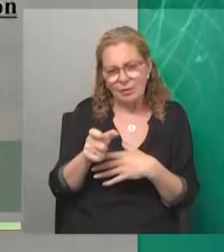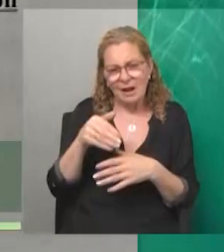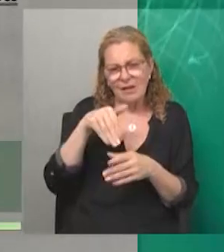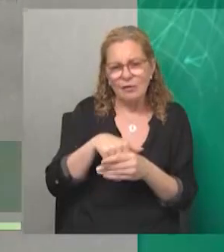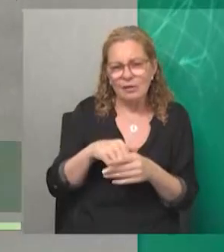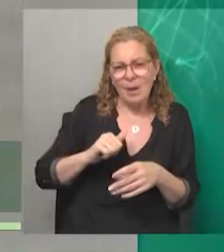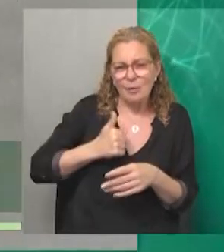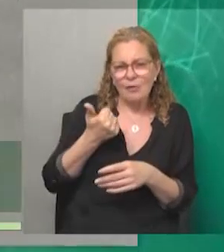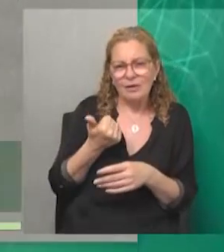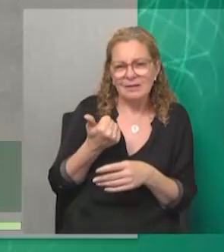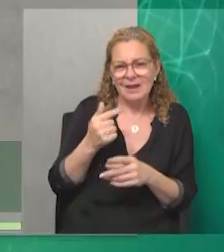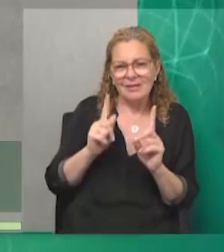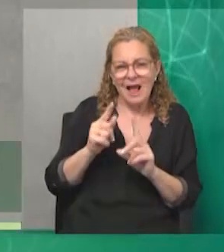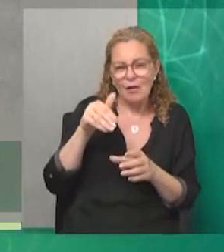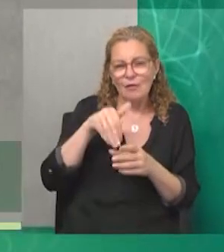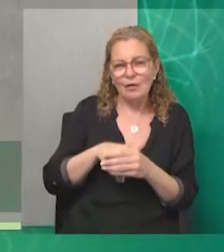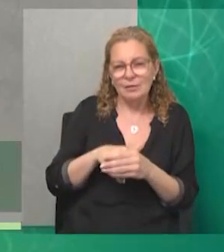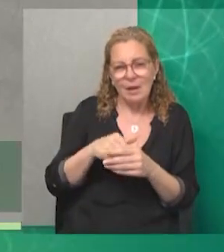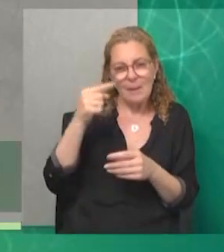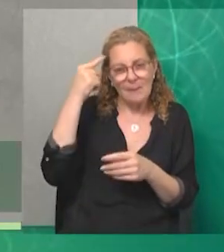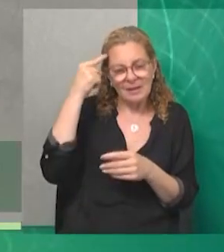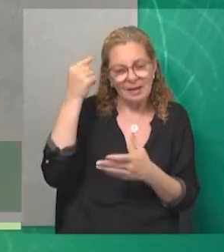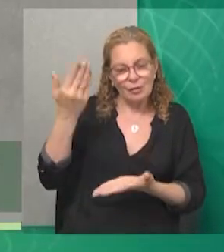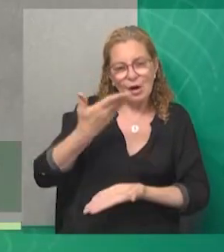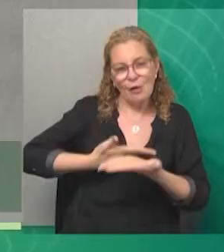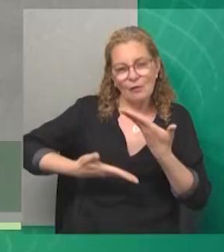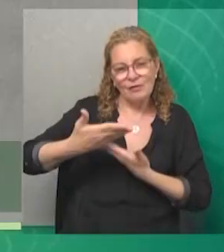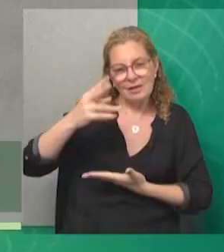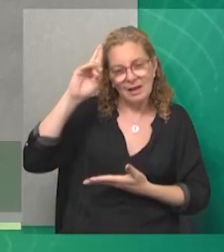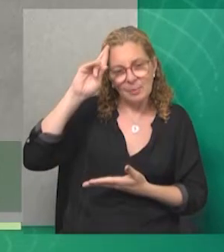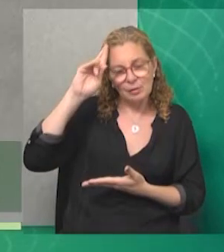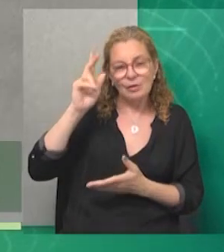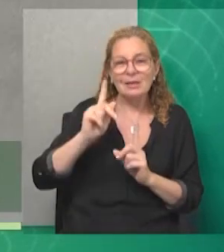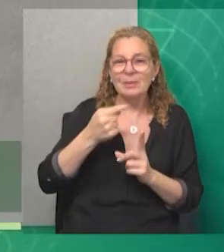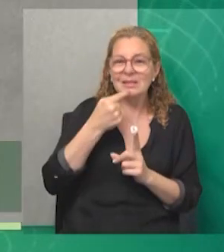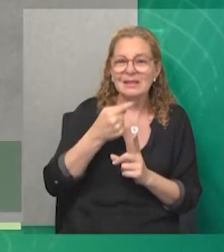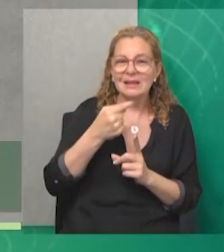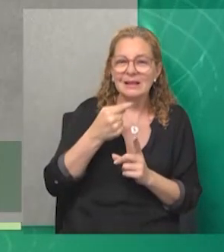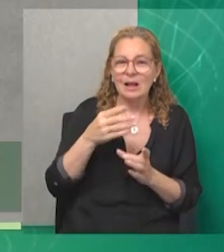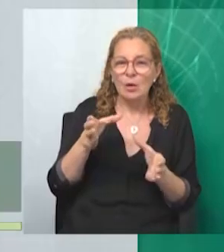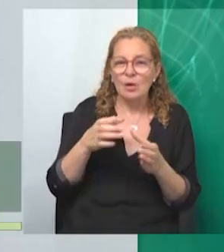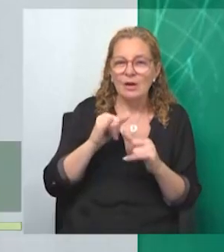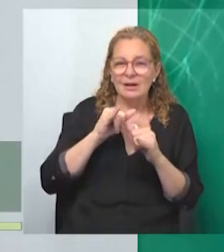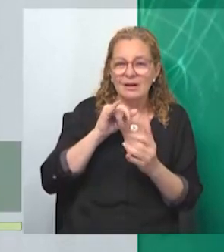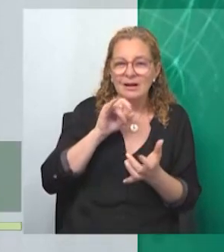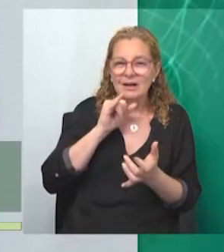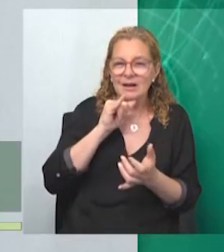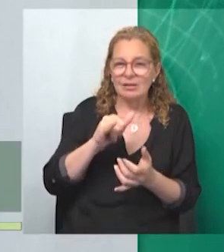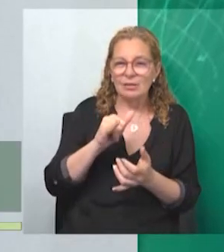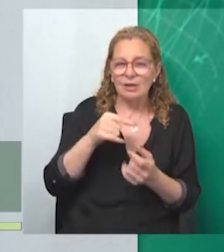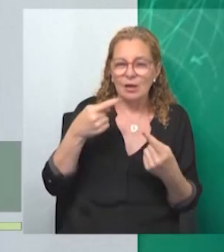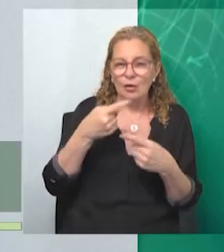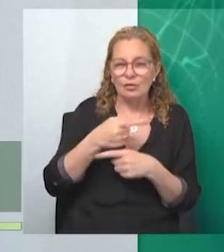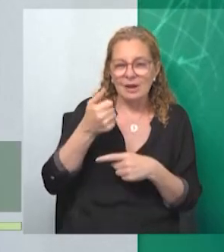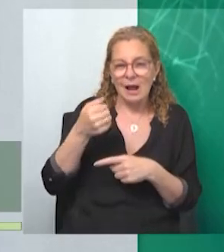aprovecharse de un rédito electoral en detrimento de la convivencia respetuosa también recuerda la denuncia del partido Colorado presentada contra Fernando